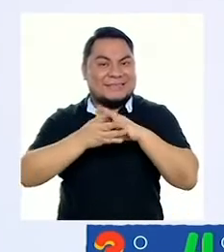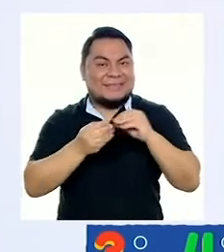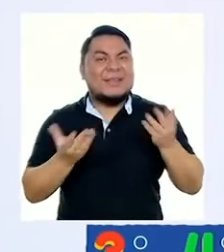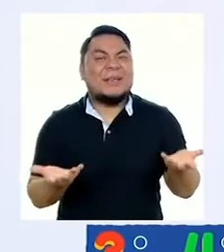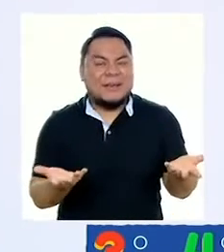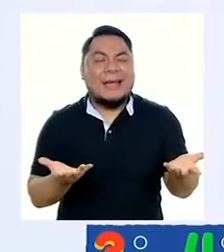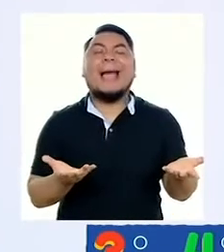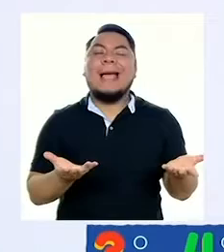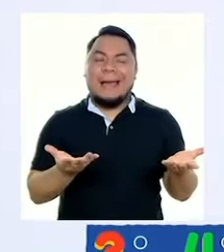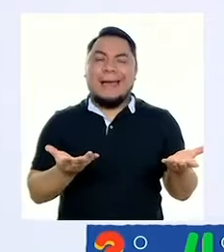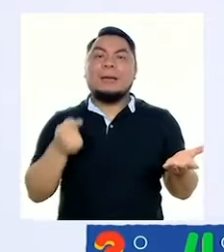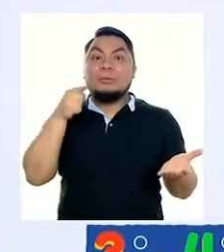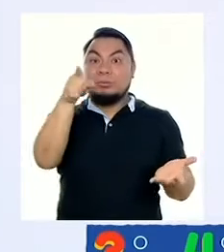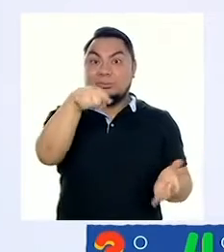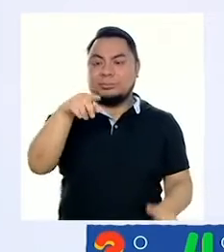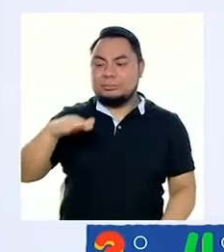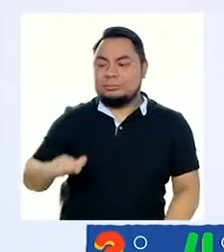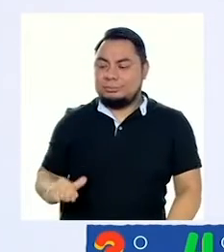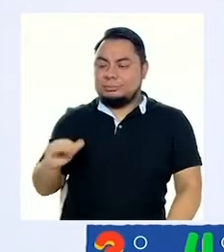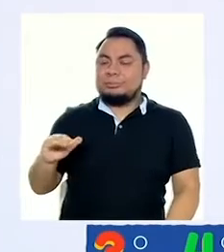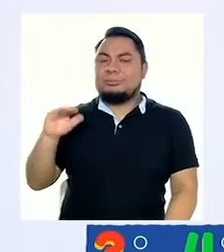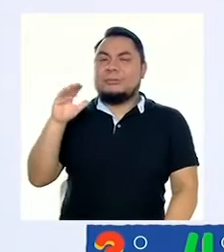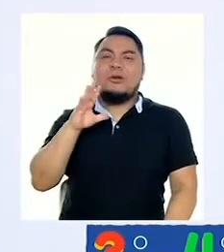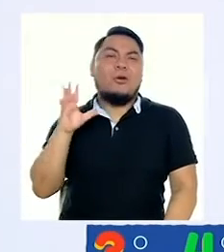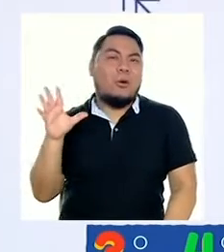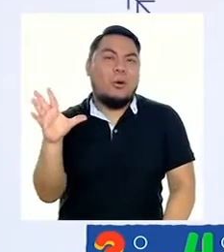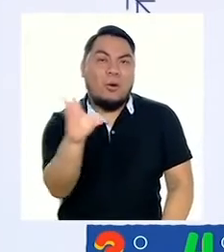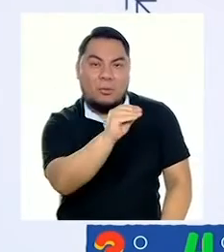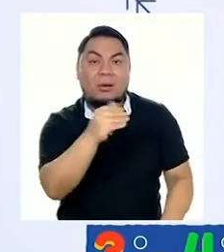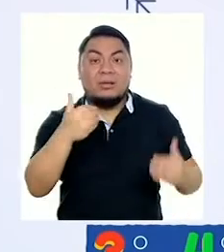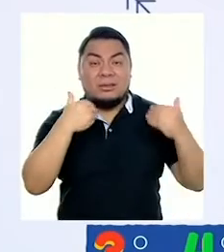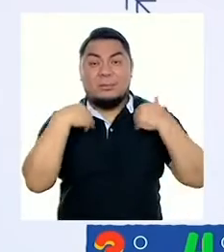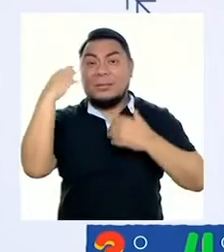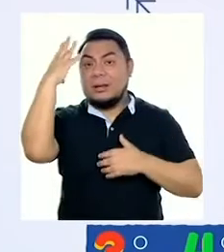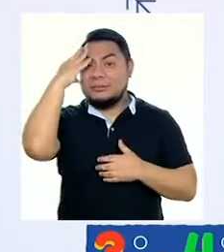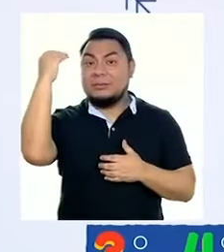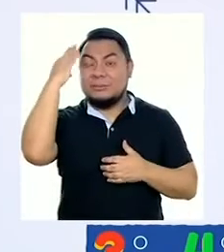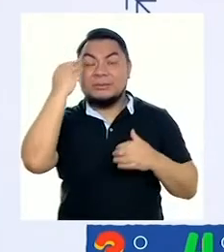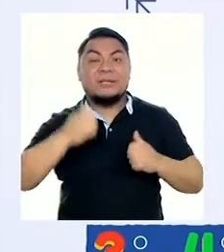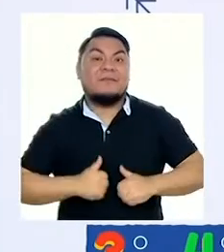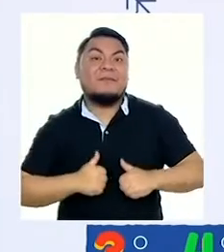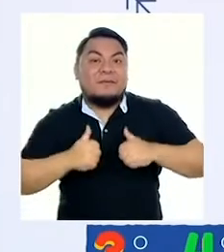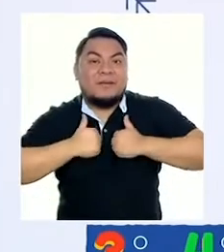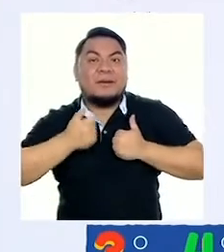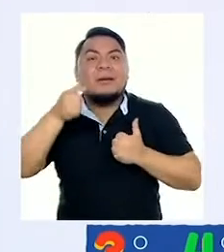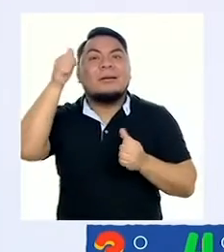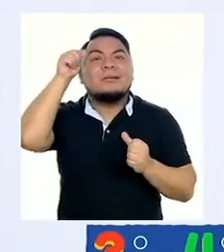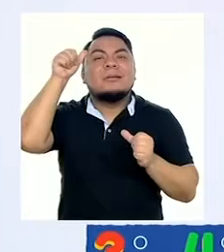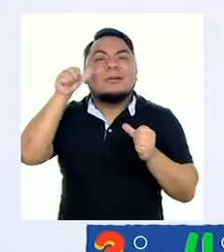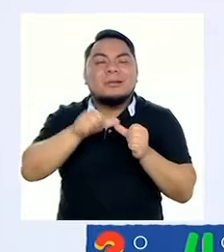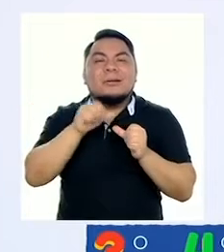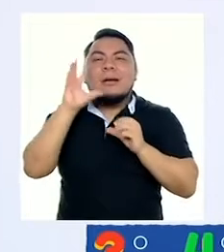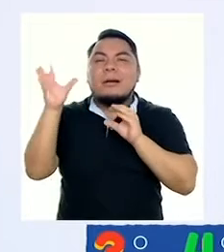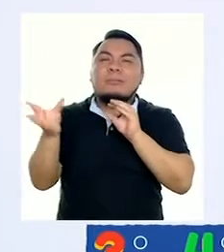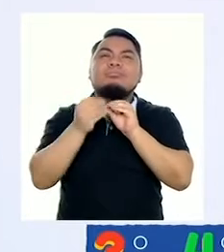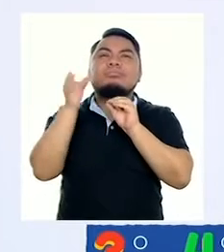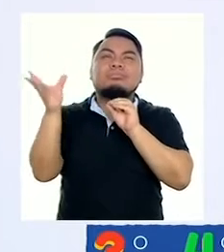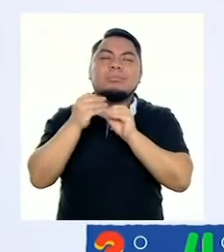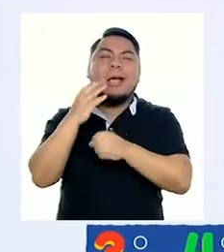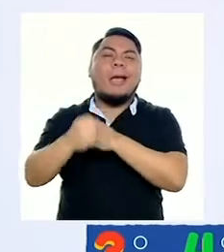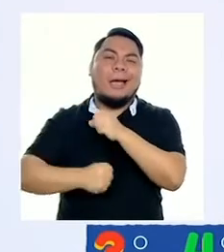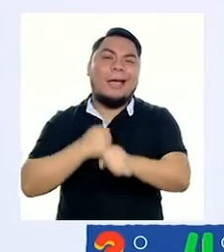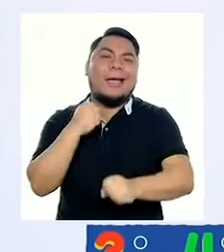a medida que vamos creciendo, todas y todos tenemos experiencias de vida y recuerdos que se acumulan con los